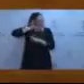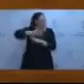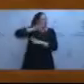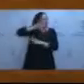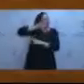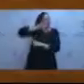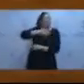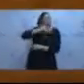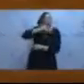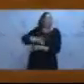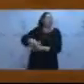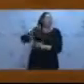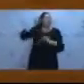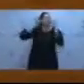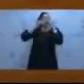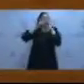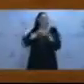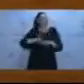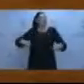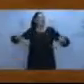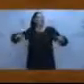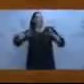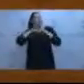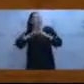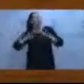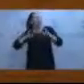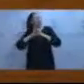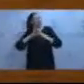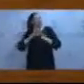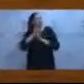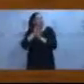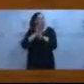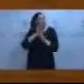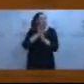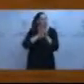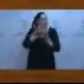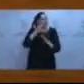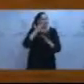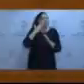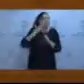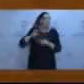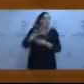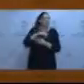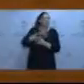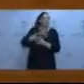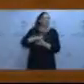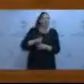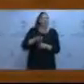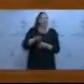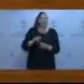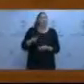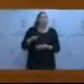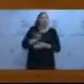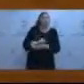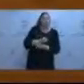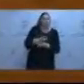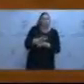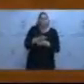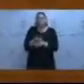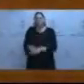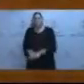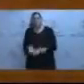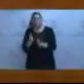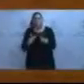los ganaderos, que tendrán seguro muchas ganas de hablarle del saneamiento, del retraso en las subvenciones que tienen que cobrar,